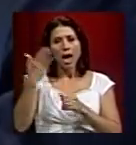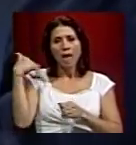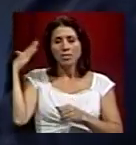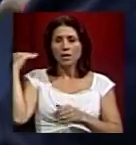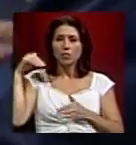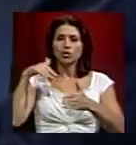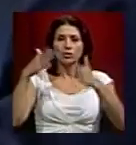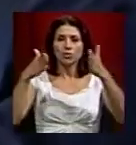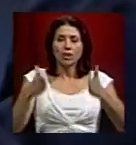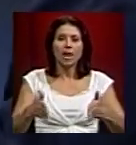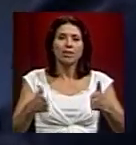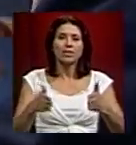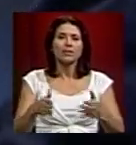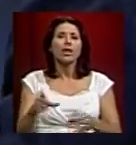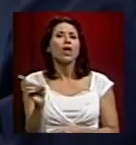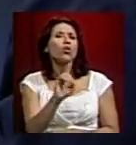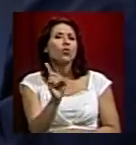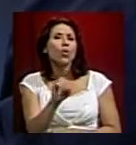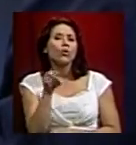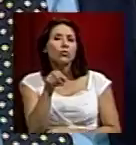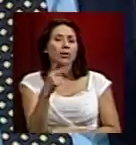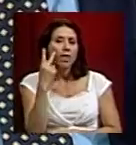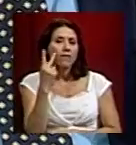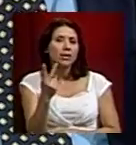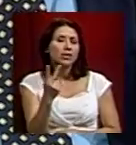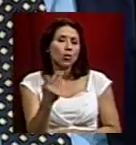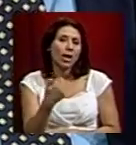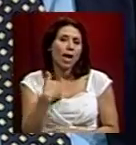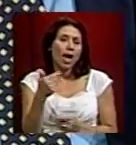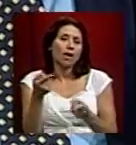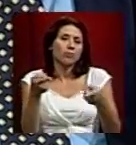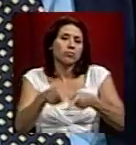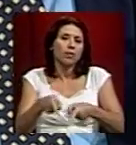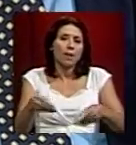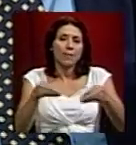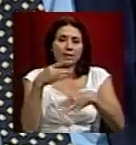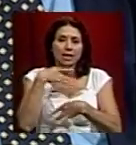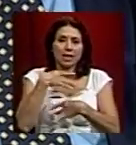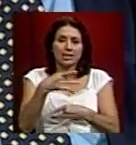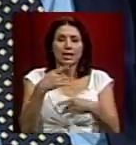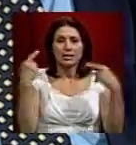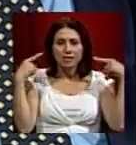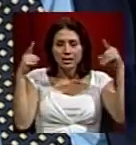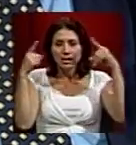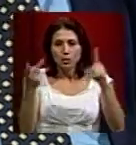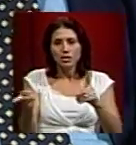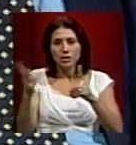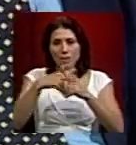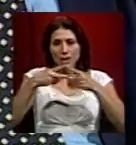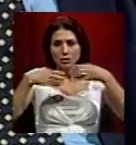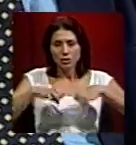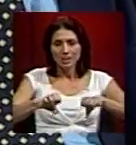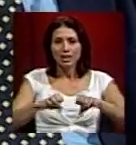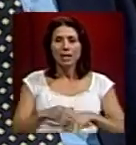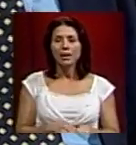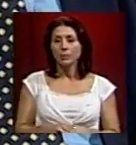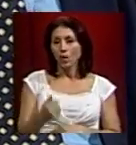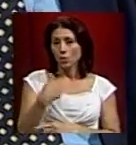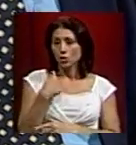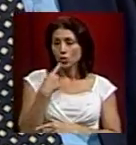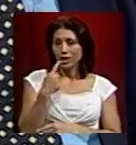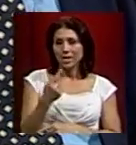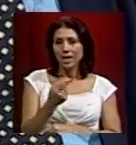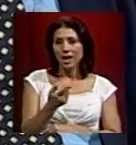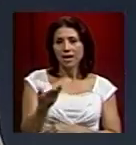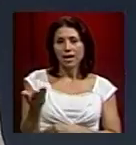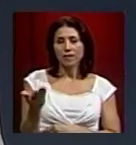estudiantes, ¿dónde has visto que hay casos más interesantes y exitosos de aplicación de estrategia? Bueno, yo diría